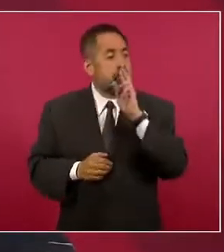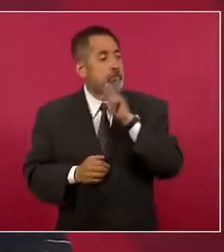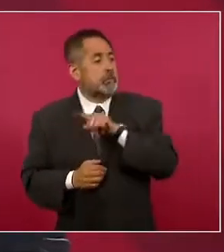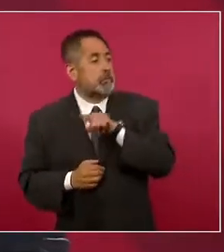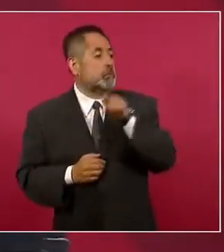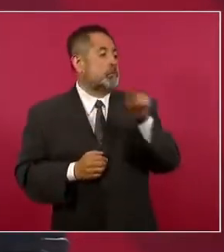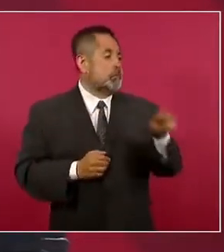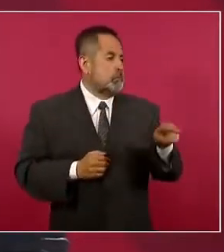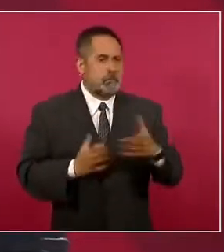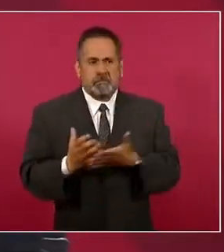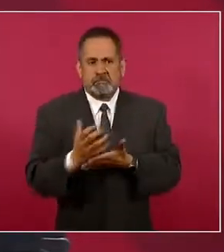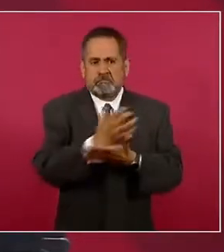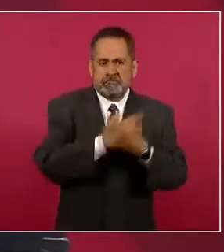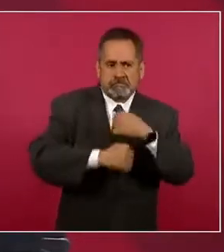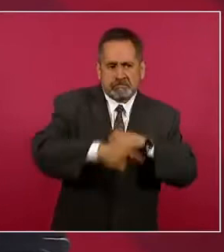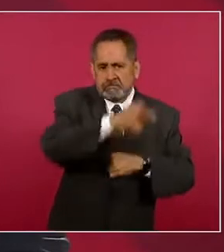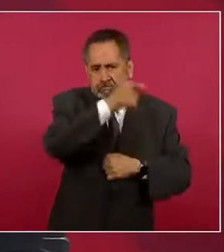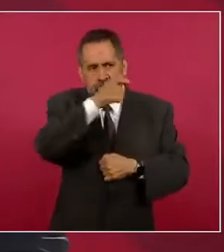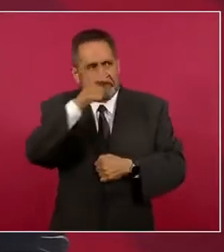materialista,